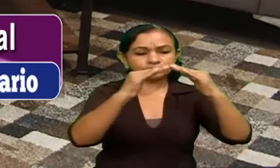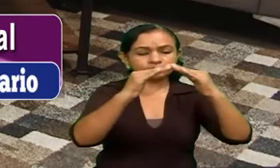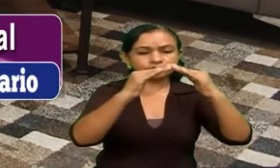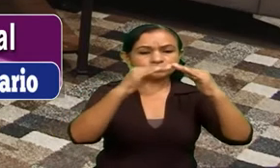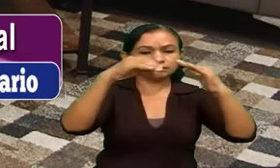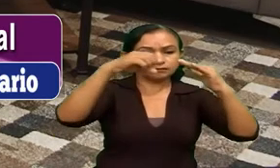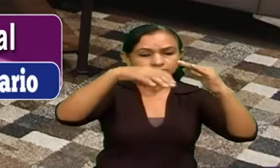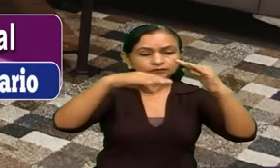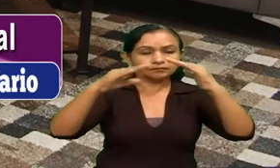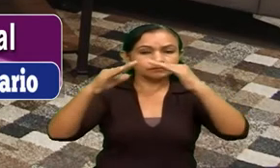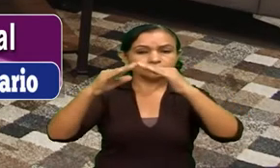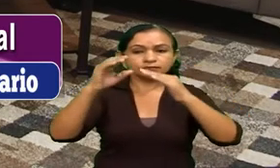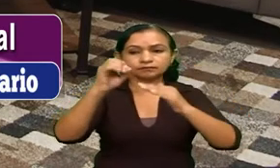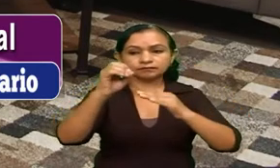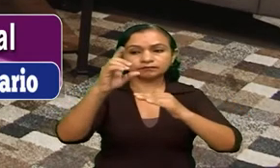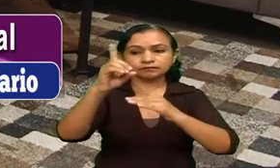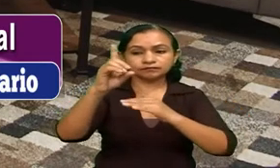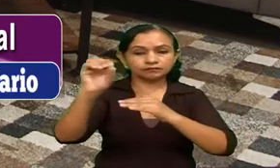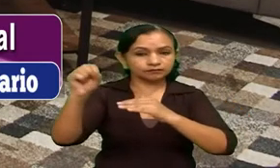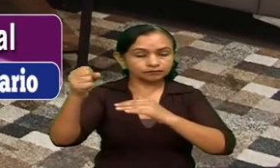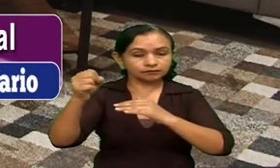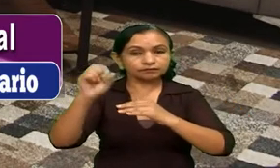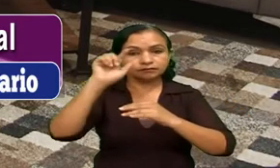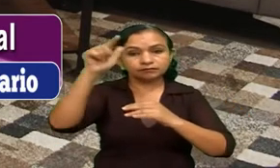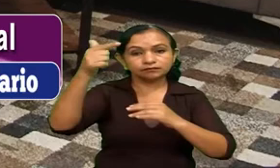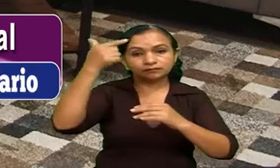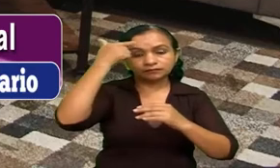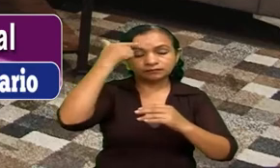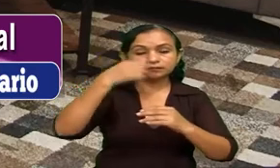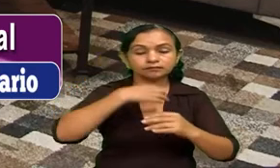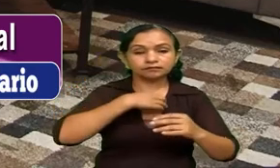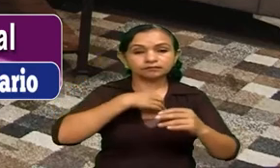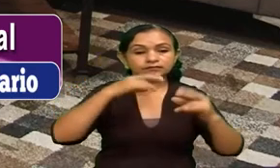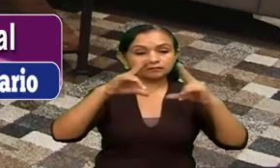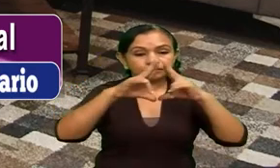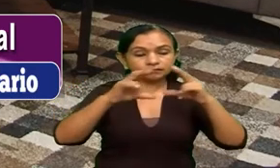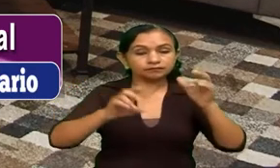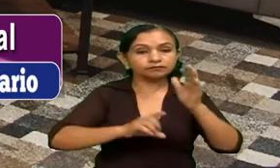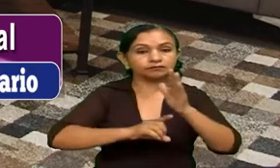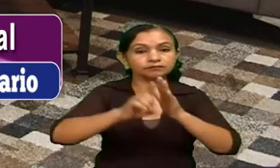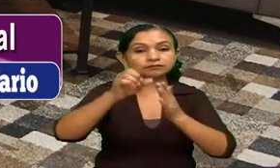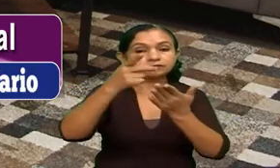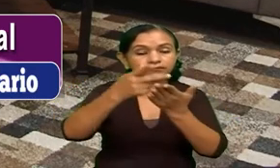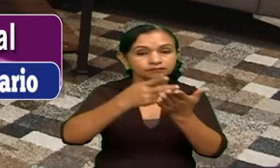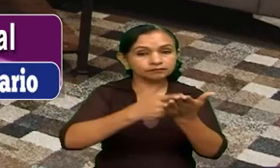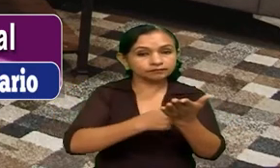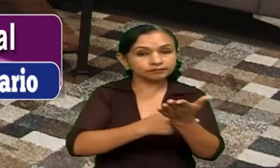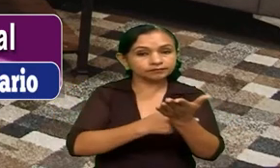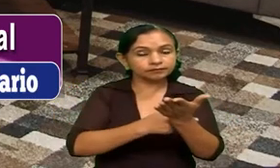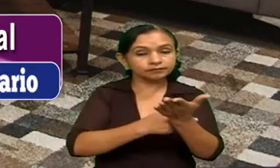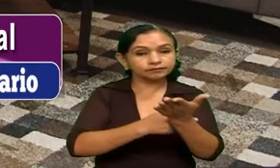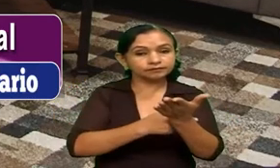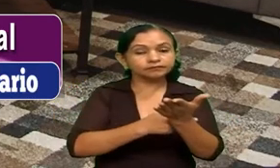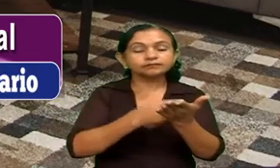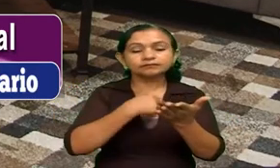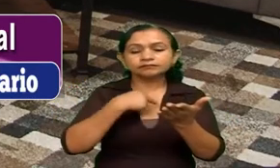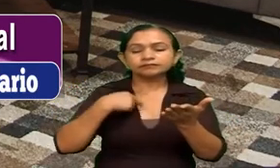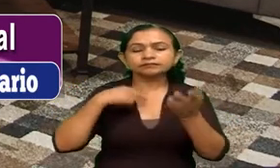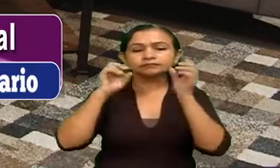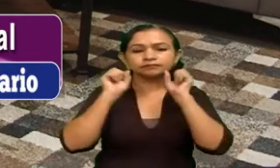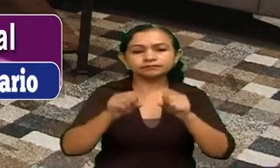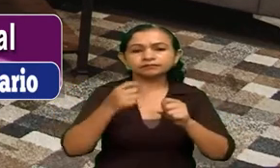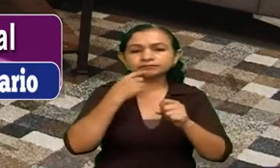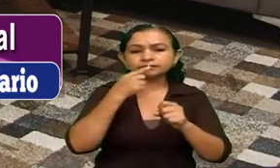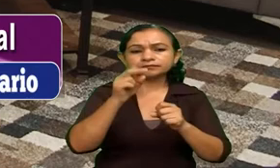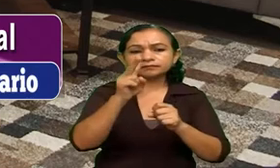Y realmente nuestro gobierno ha venido desarrollando este proyecto y nosotros vamos a poder decir que